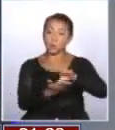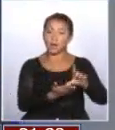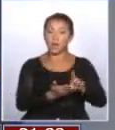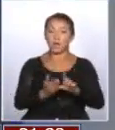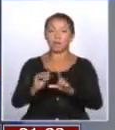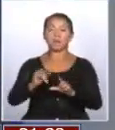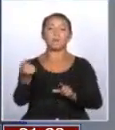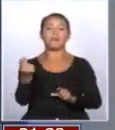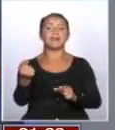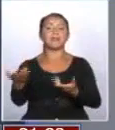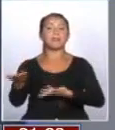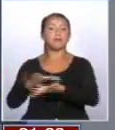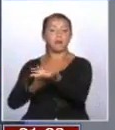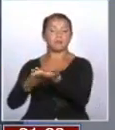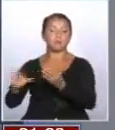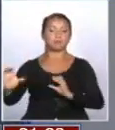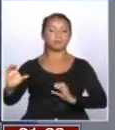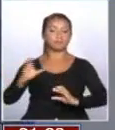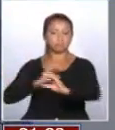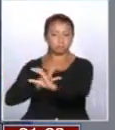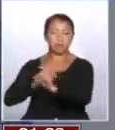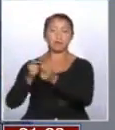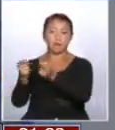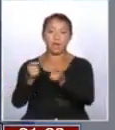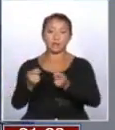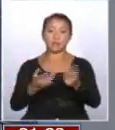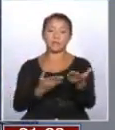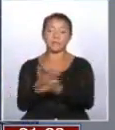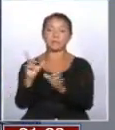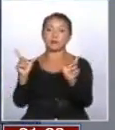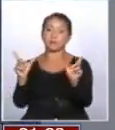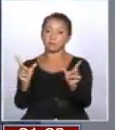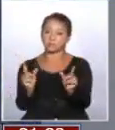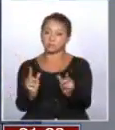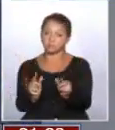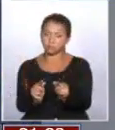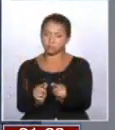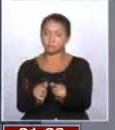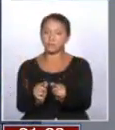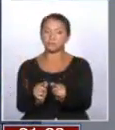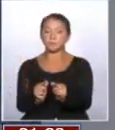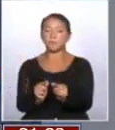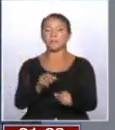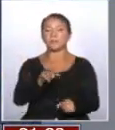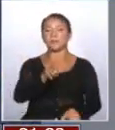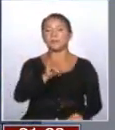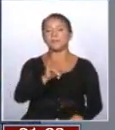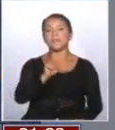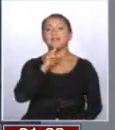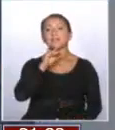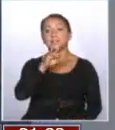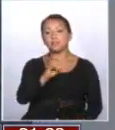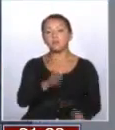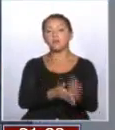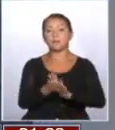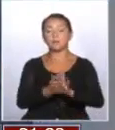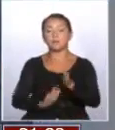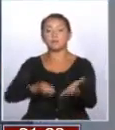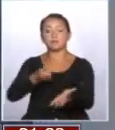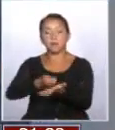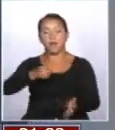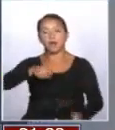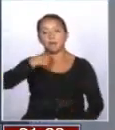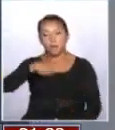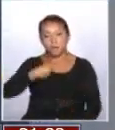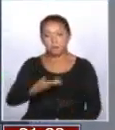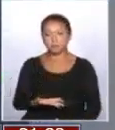parte de los gastos que vamos a comenzar a reducir, el viático va a financiar los almuerzos